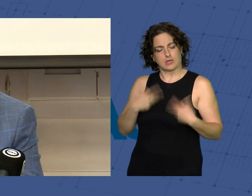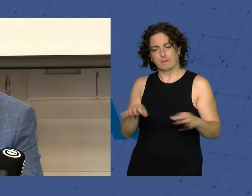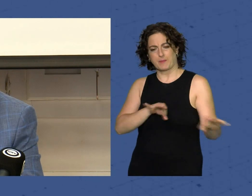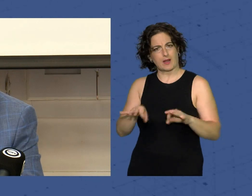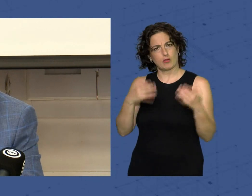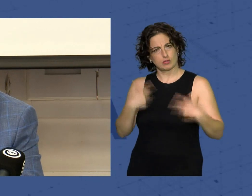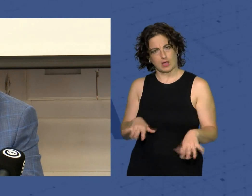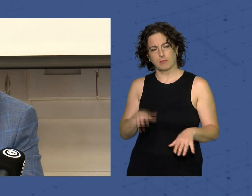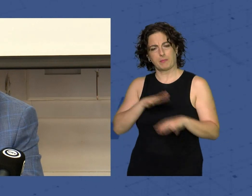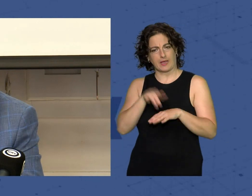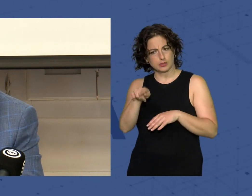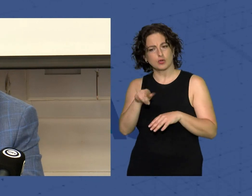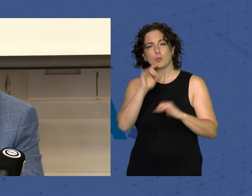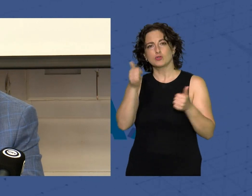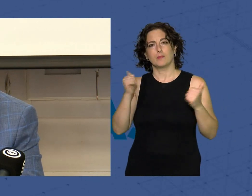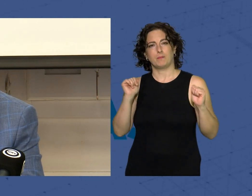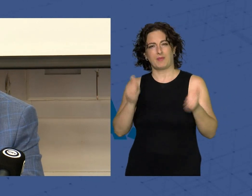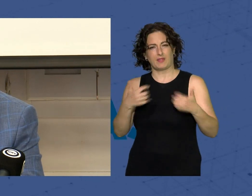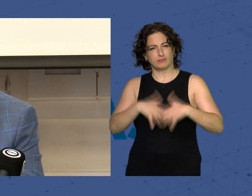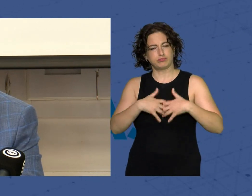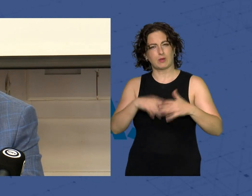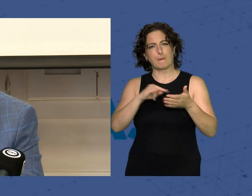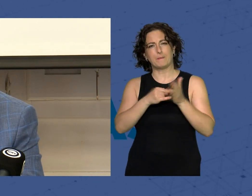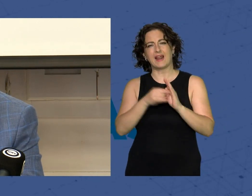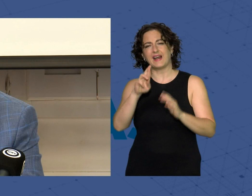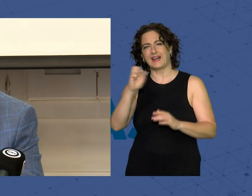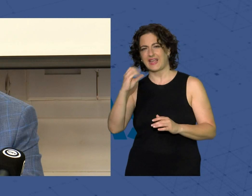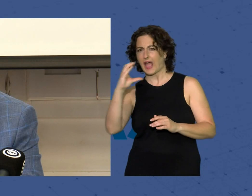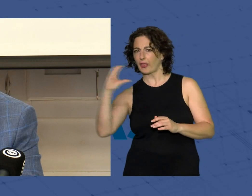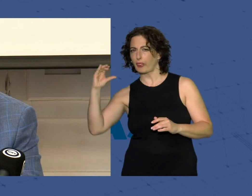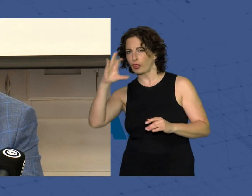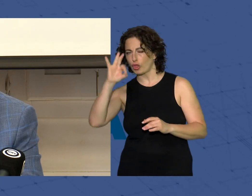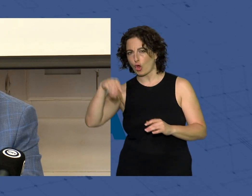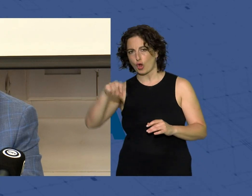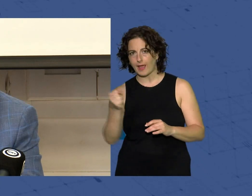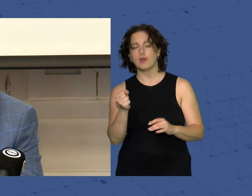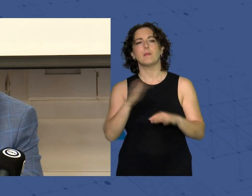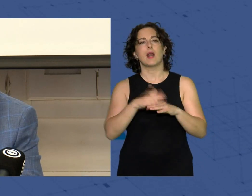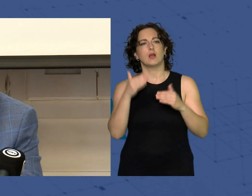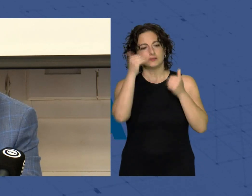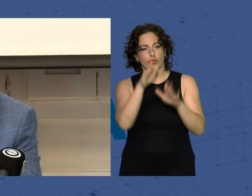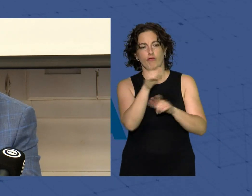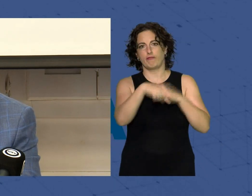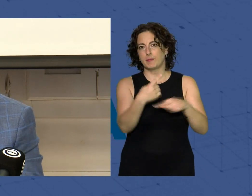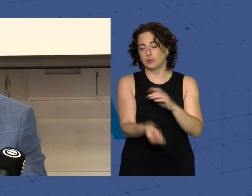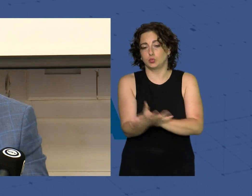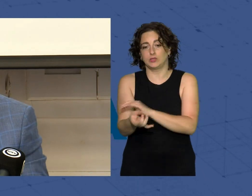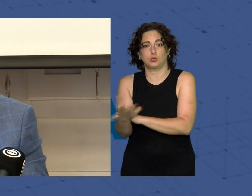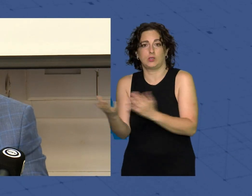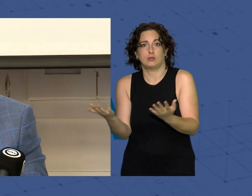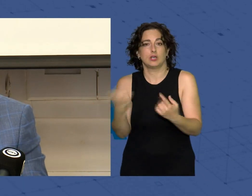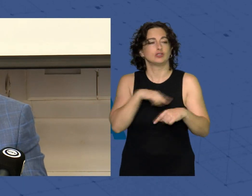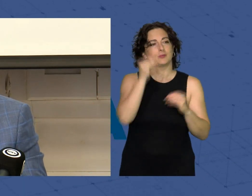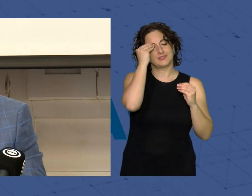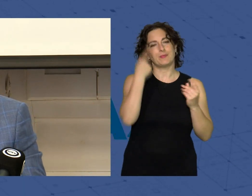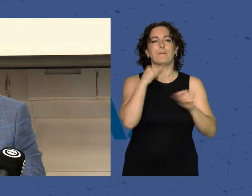para eso. Pusimos en marcha el plan Reacciona para atender a todas estas familias que surgieron cuando nos creíamos que